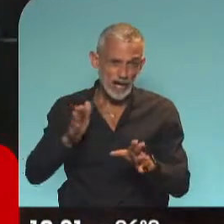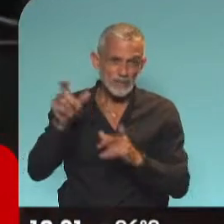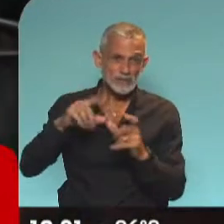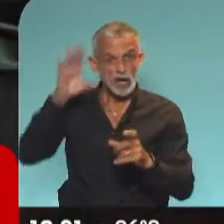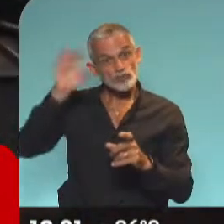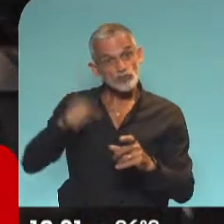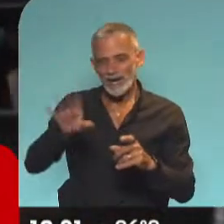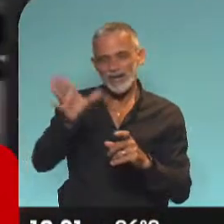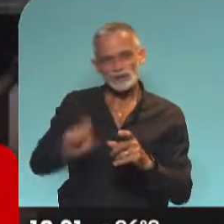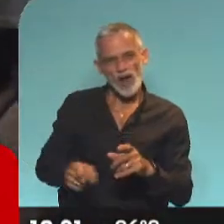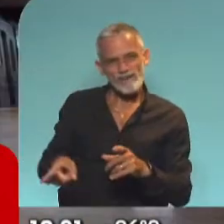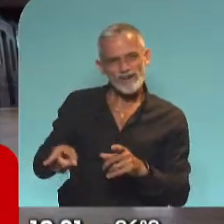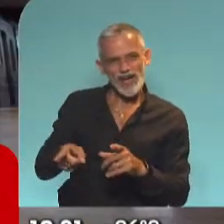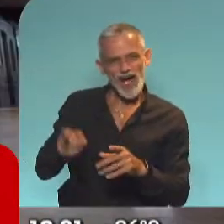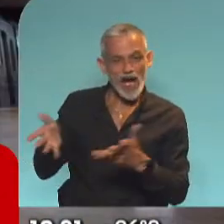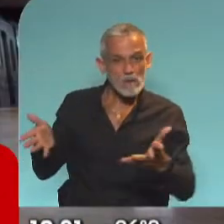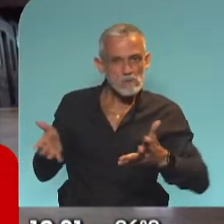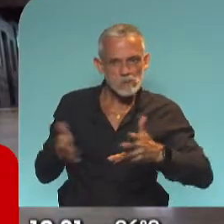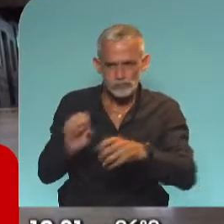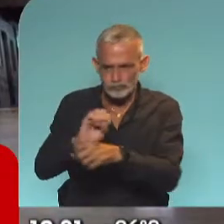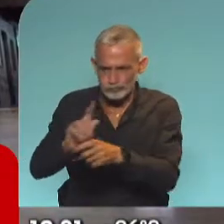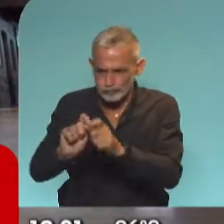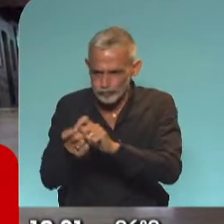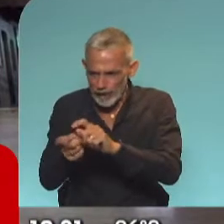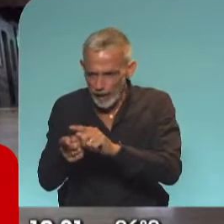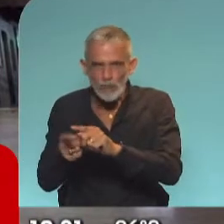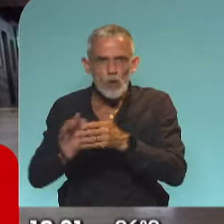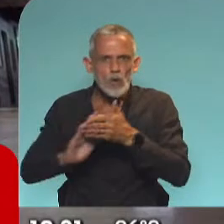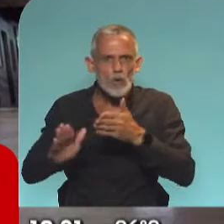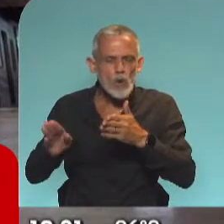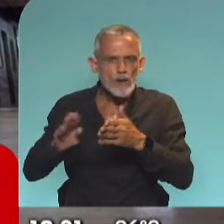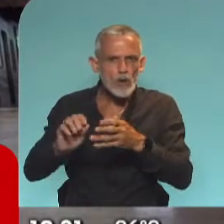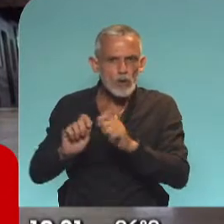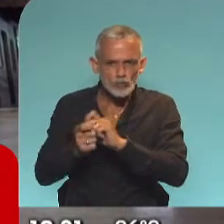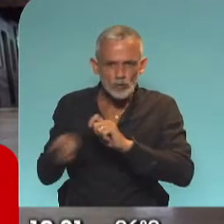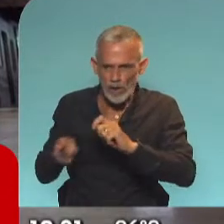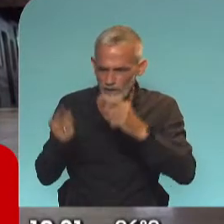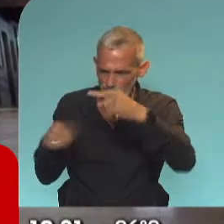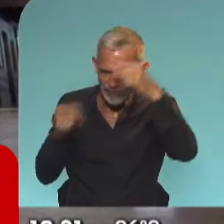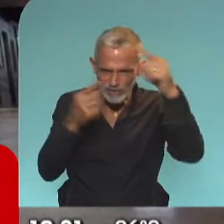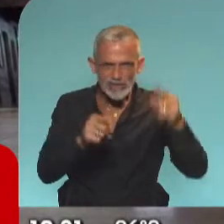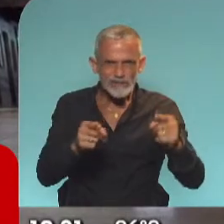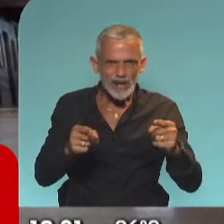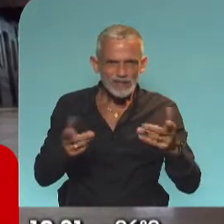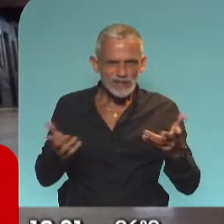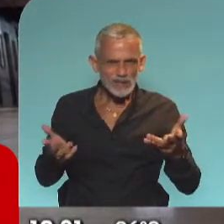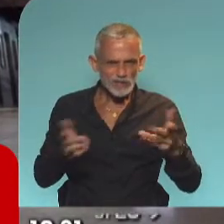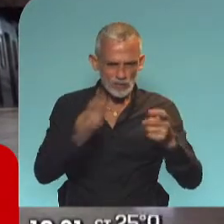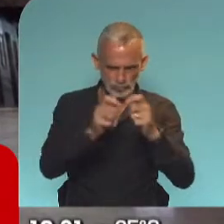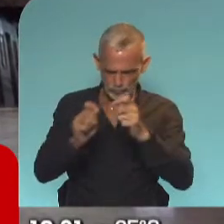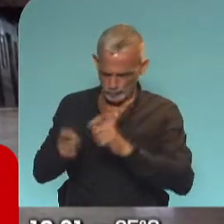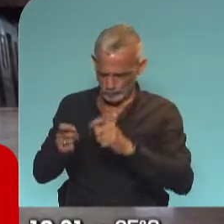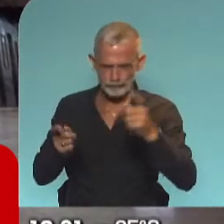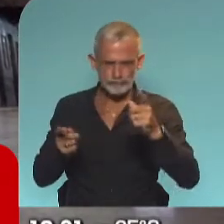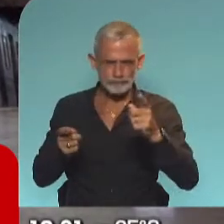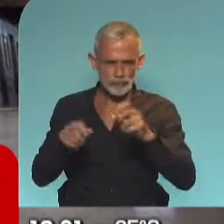Sudáfrica porque tiene, además de la cepa que detectaron en Inglaterra, la cepa que tiene de Sudáfrica, que aparentemente las dos son más infectantes